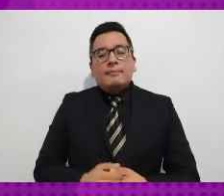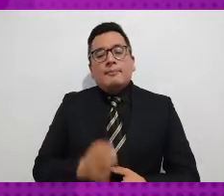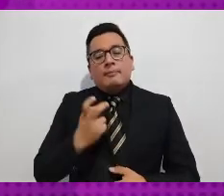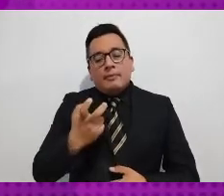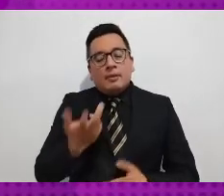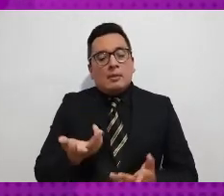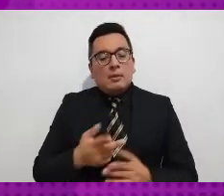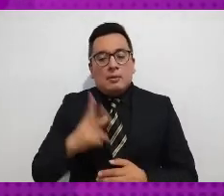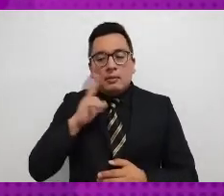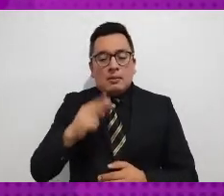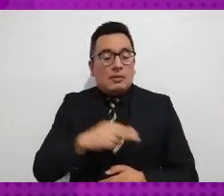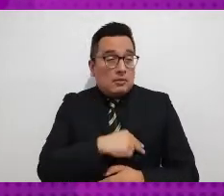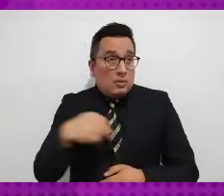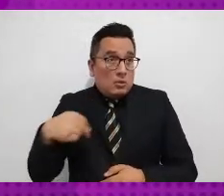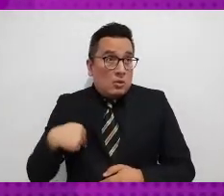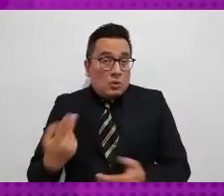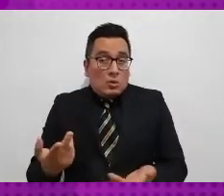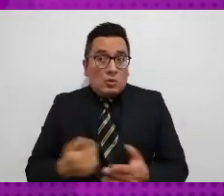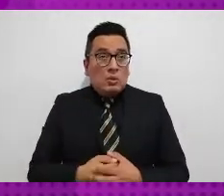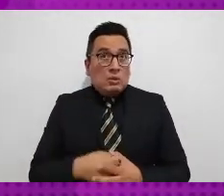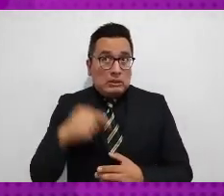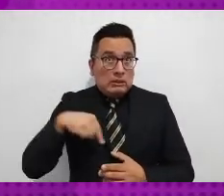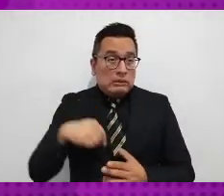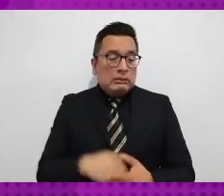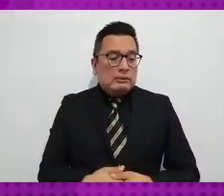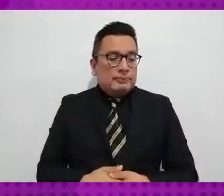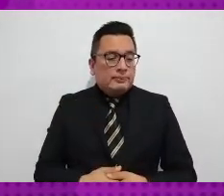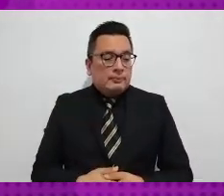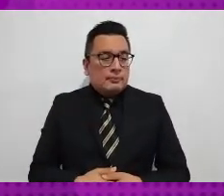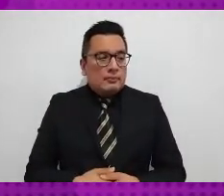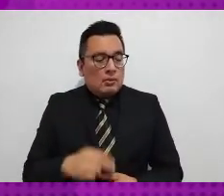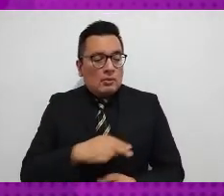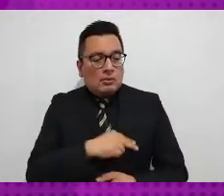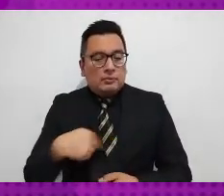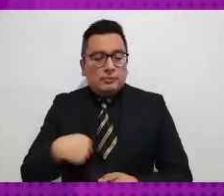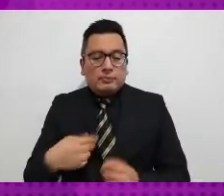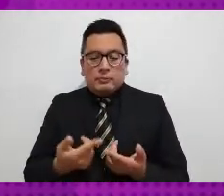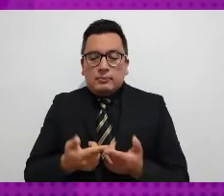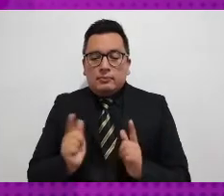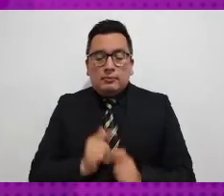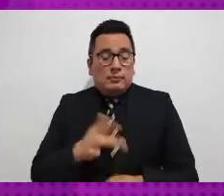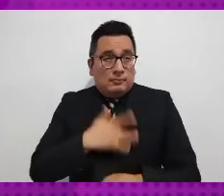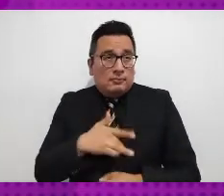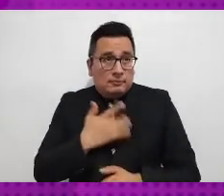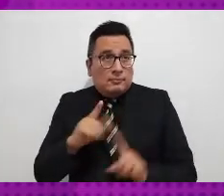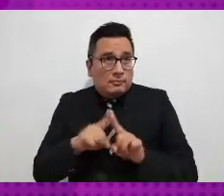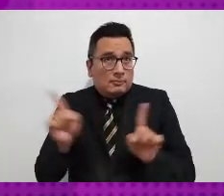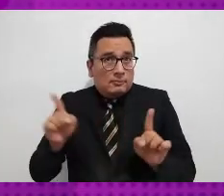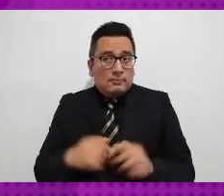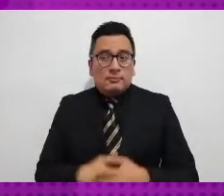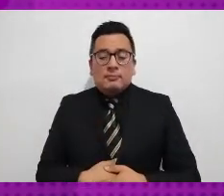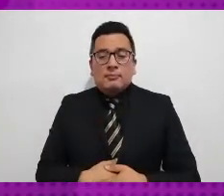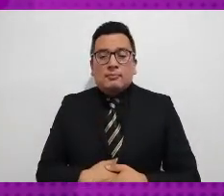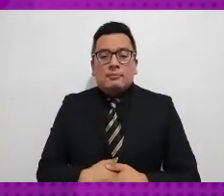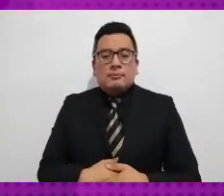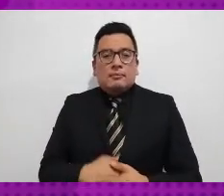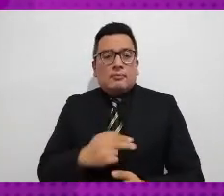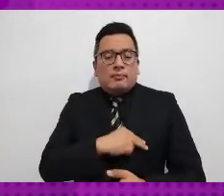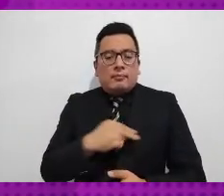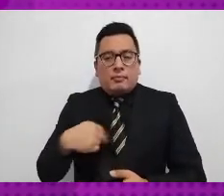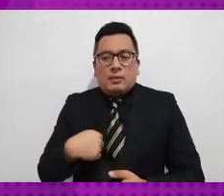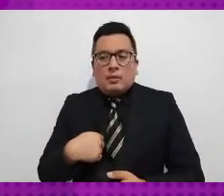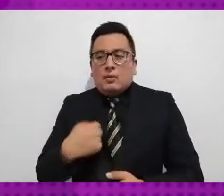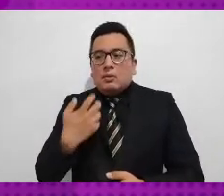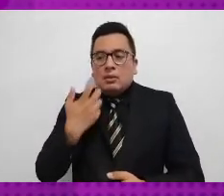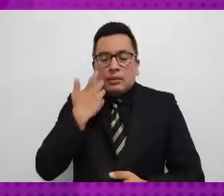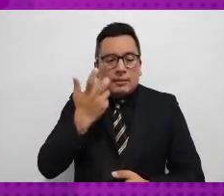nosotros, las personas que estamos dentro de esta orientación o dentro de esta expresión de género distinta, diversa, pues quienes sabemos